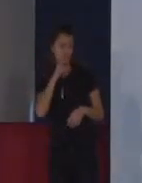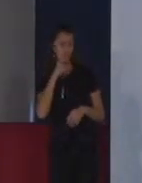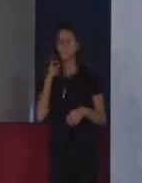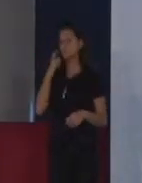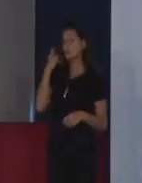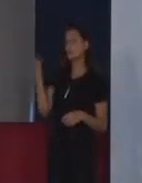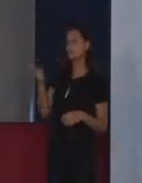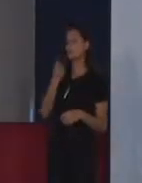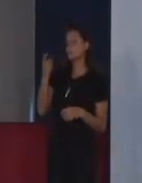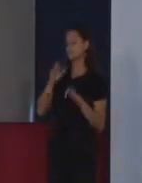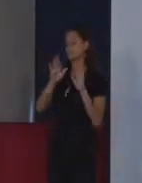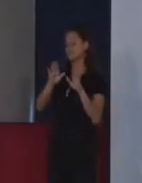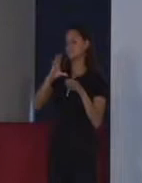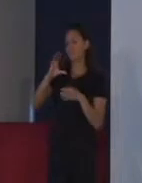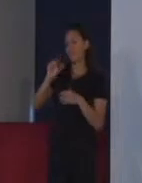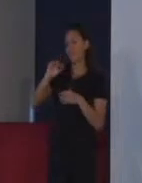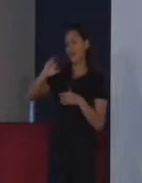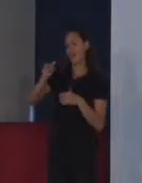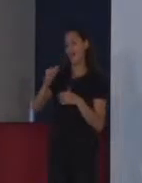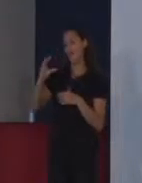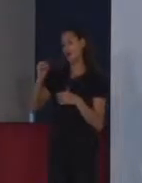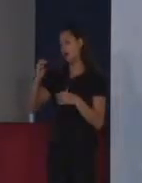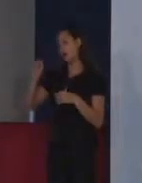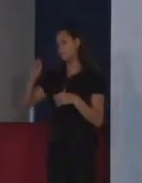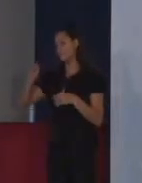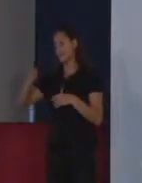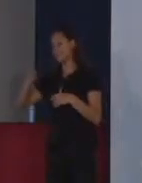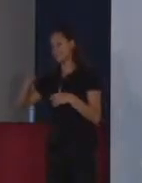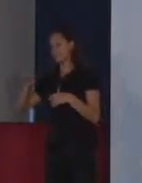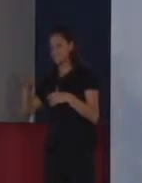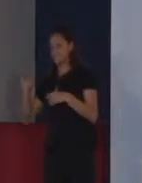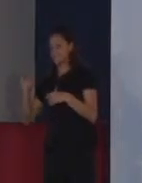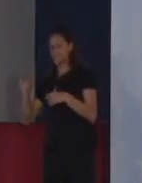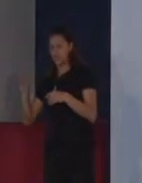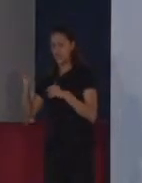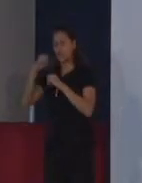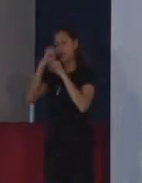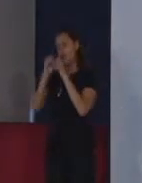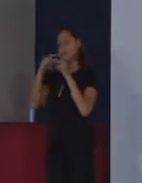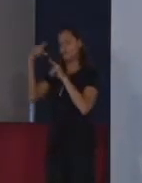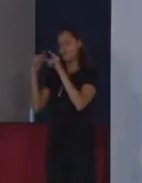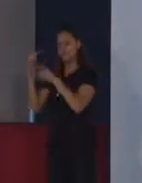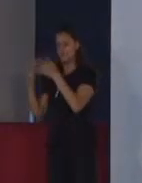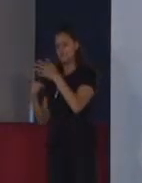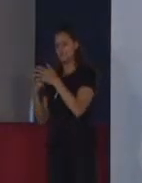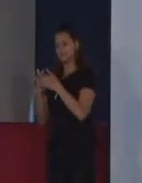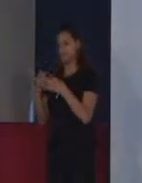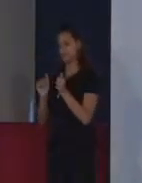Búsquenlo por las cajas de compensación como requerimiento en términos del acompañamiento a varios de los derechos.